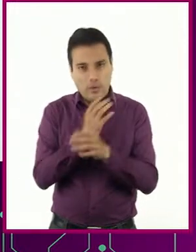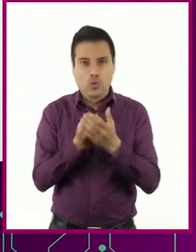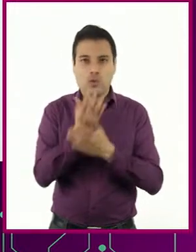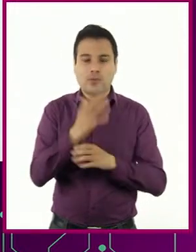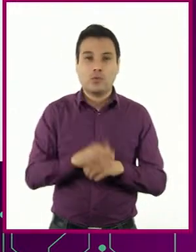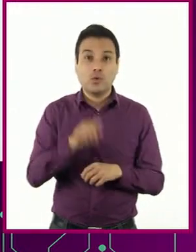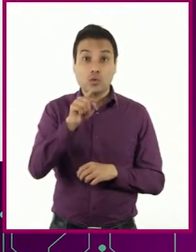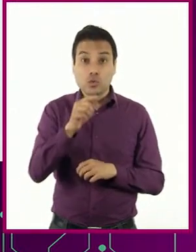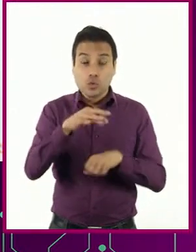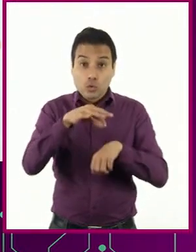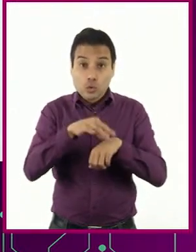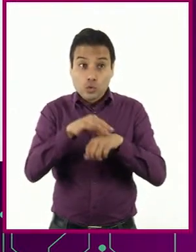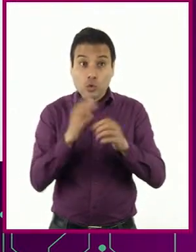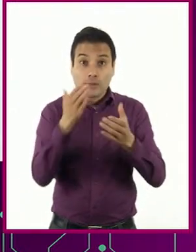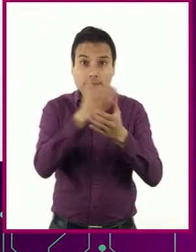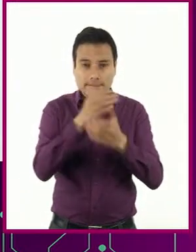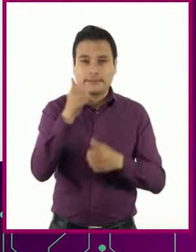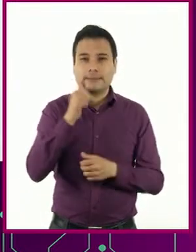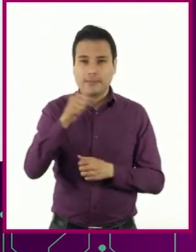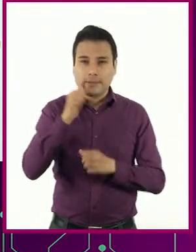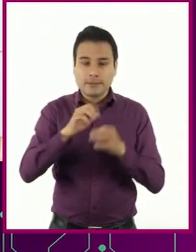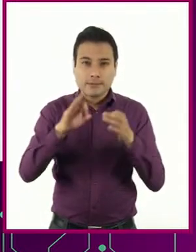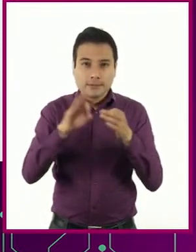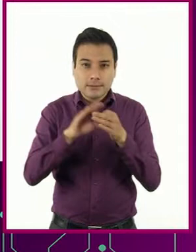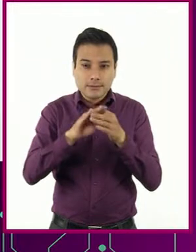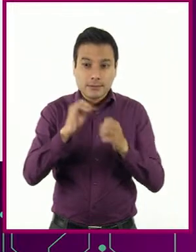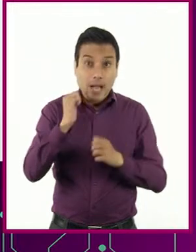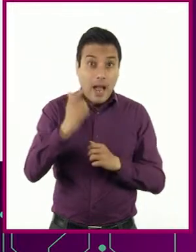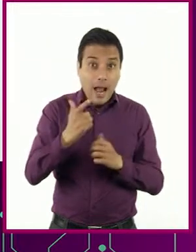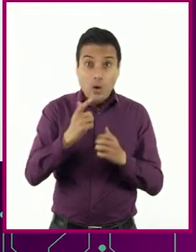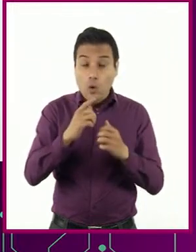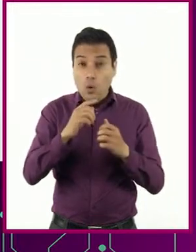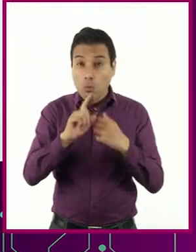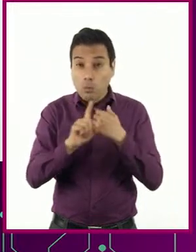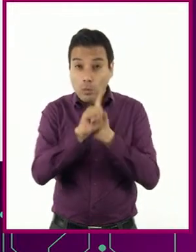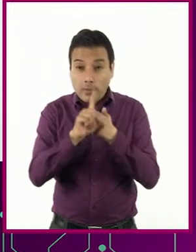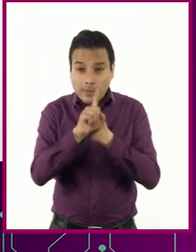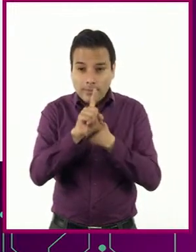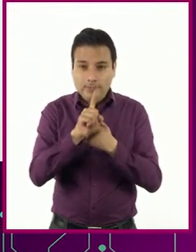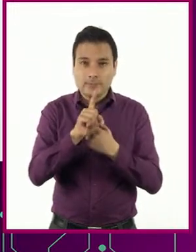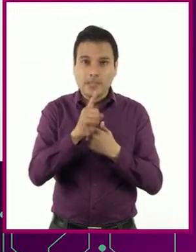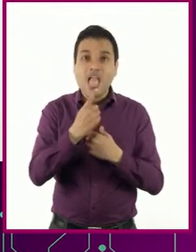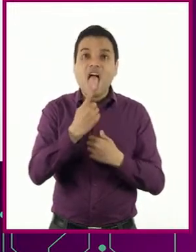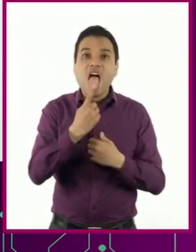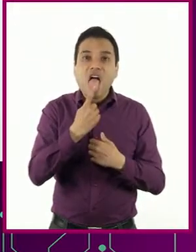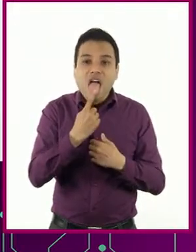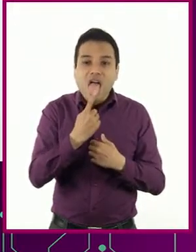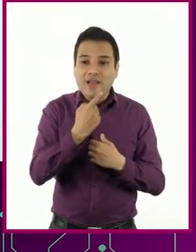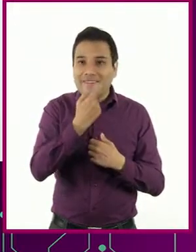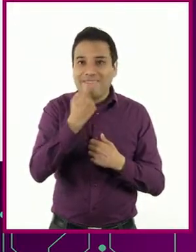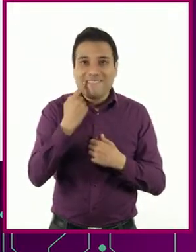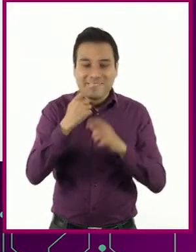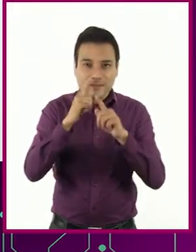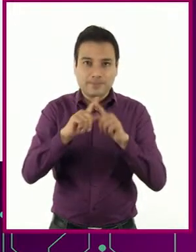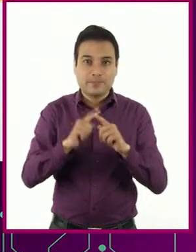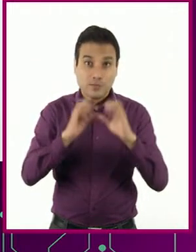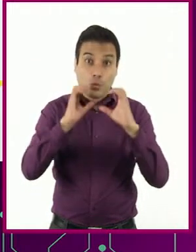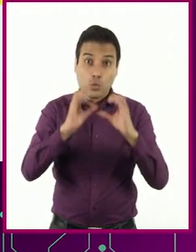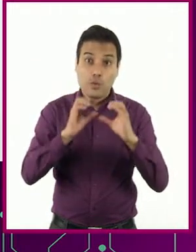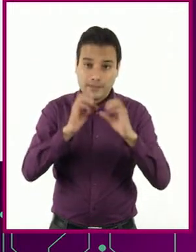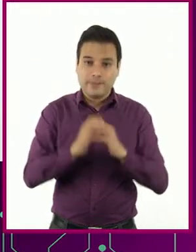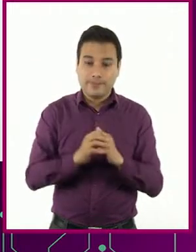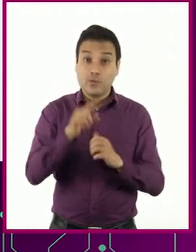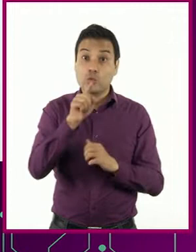dentista y estar siempre alerta para percibir cualquier síntoma o alguna lesión en tus dientes, lengua, encías o paladar. Ah, y evita a